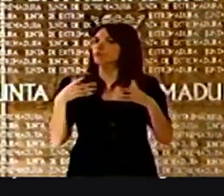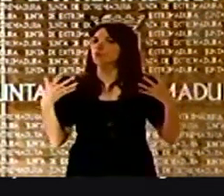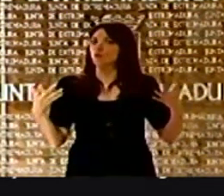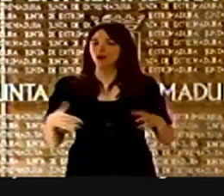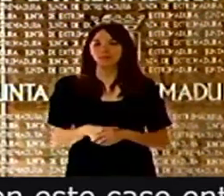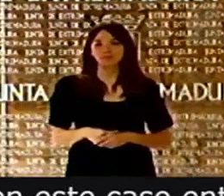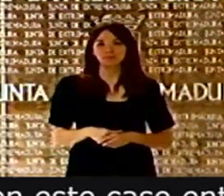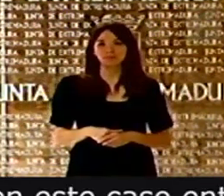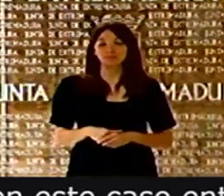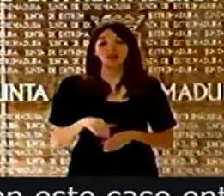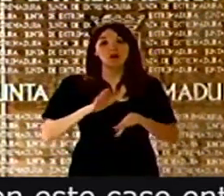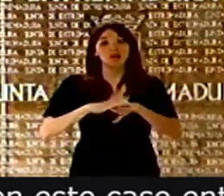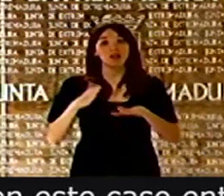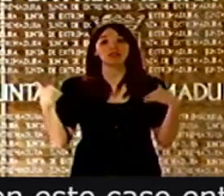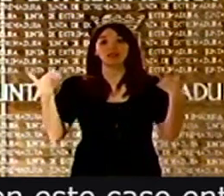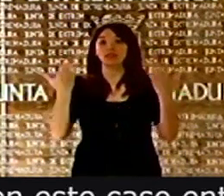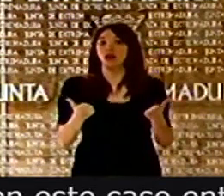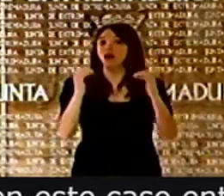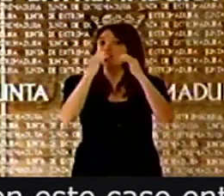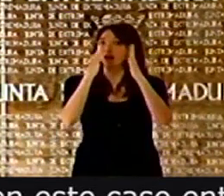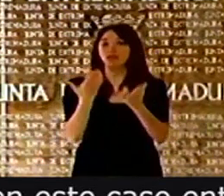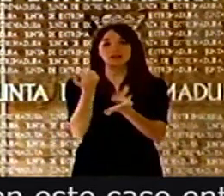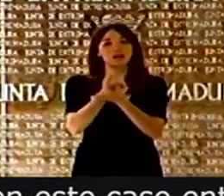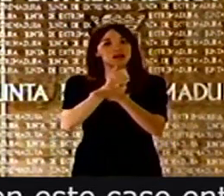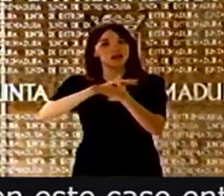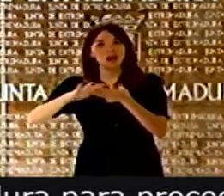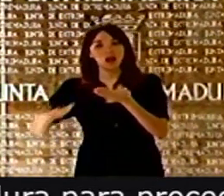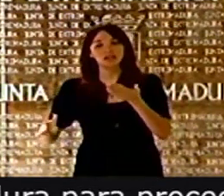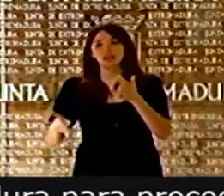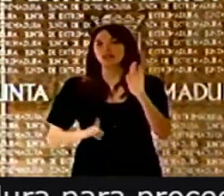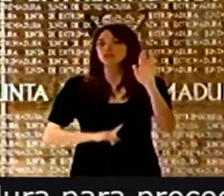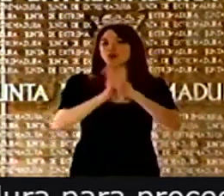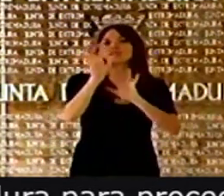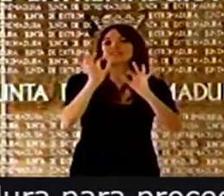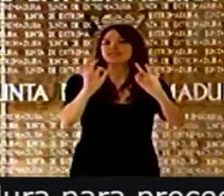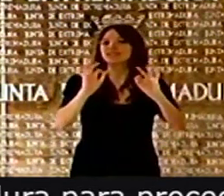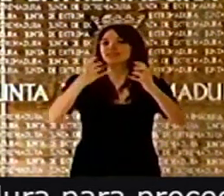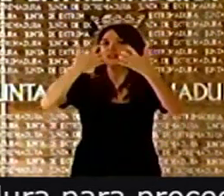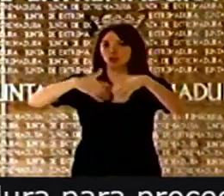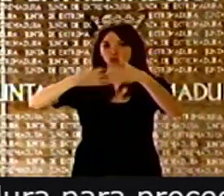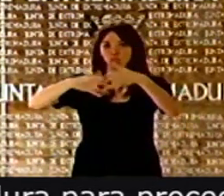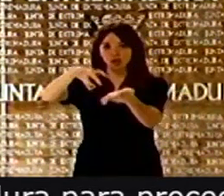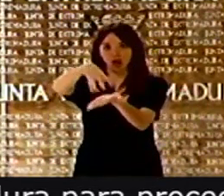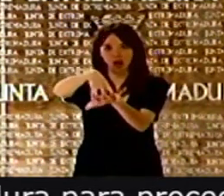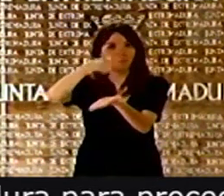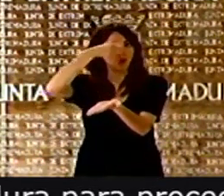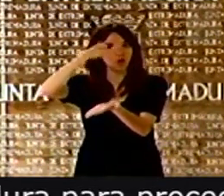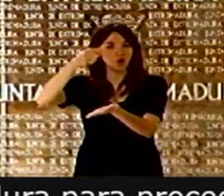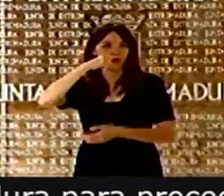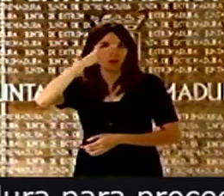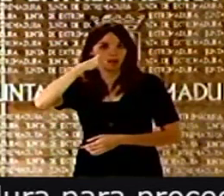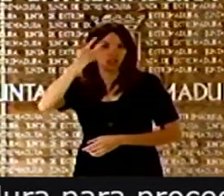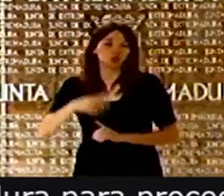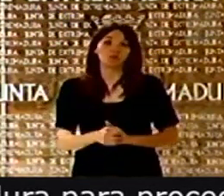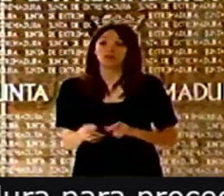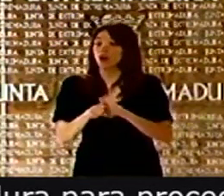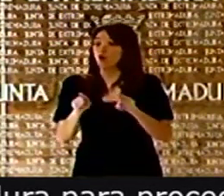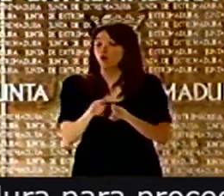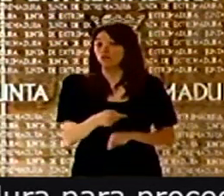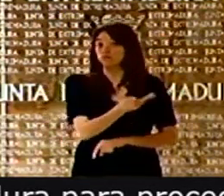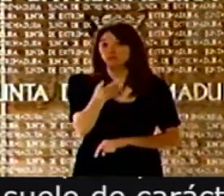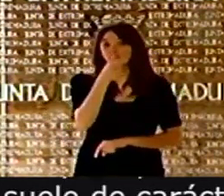la cesión gratuita de inmuebles para el desarrollo del suelo de carácter industrial en este municipio. En Don Benito, como ocurre en otros muchos